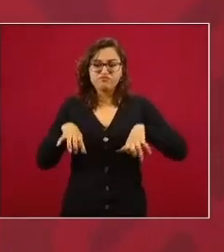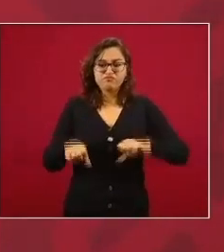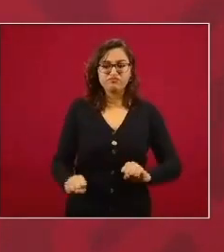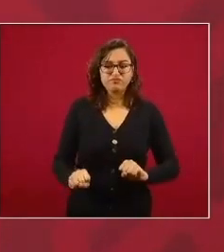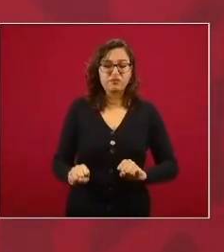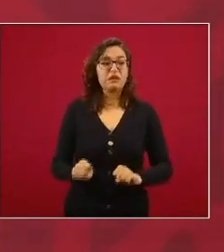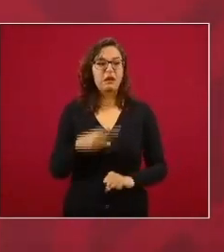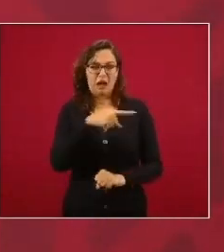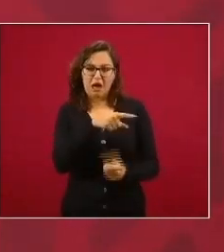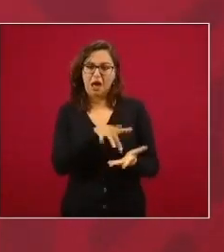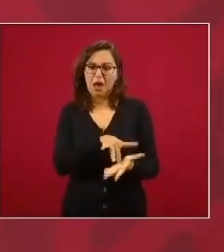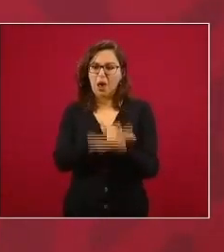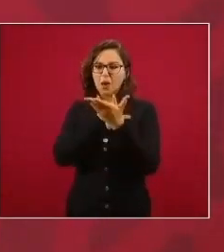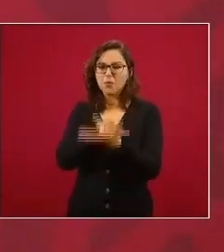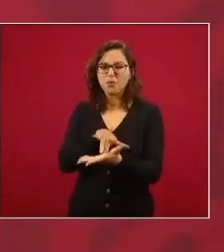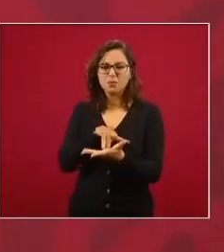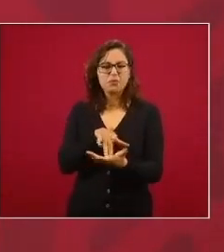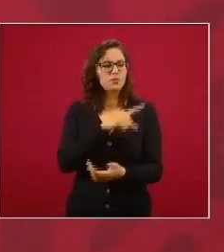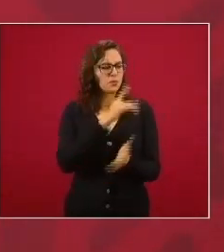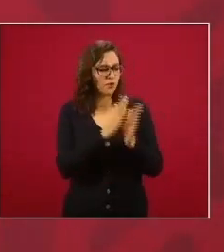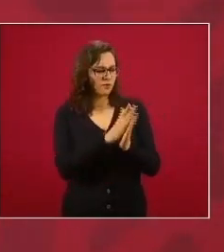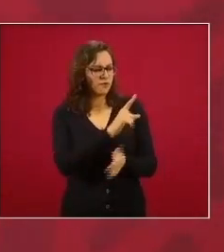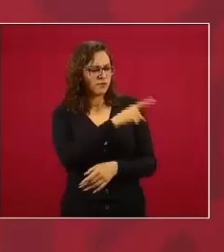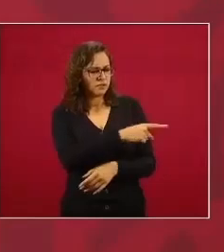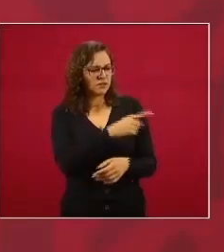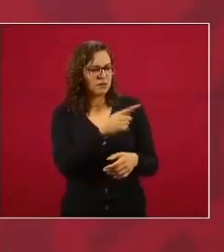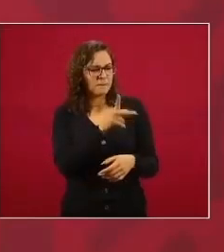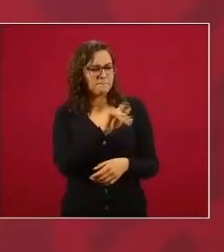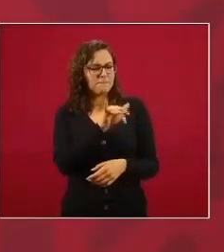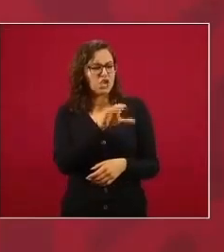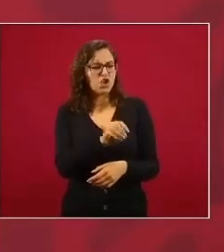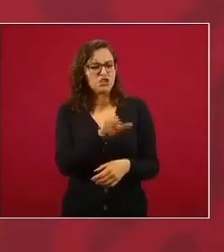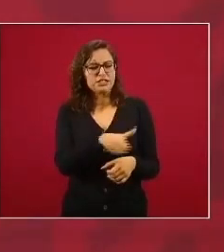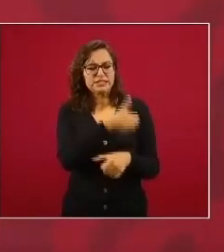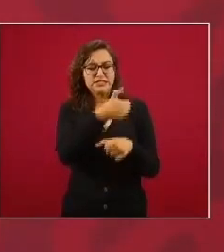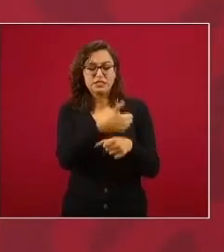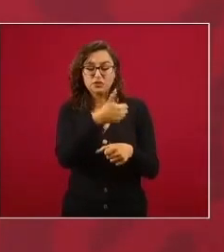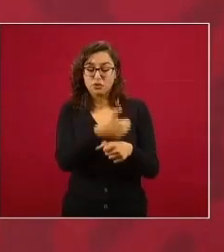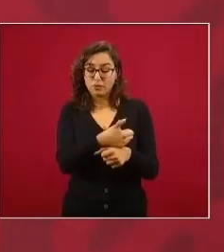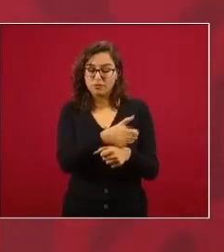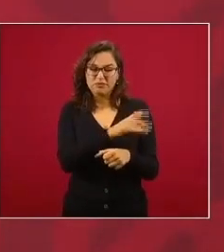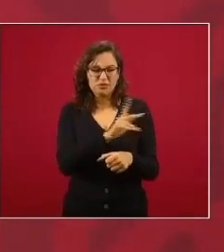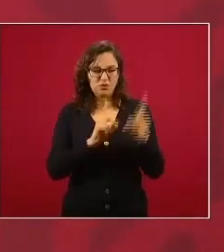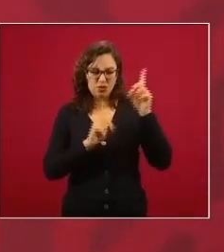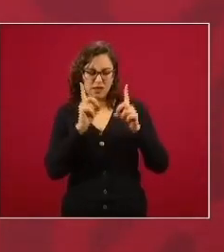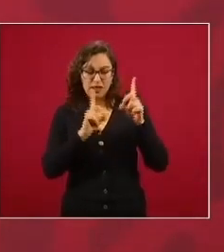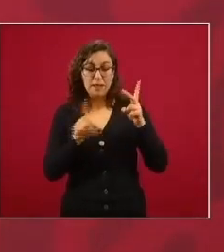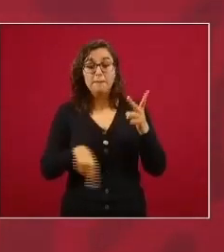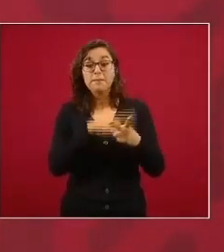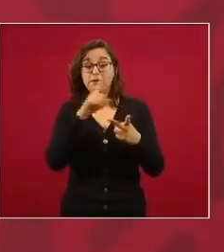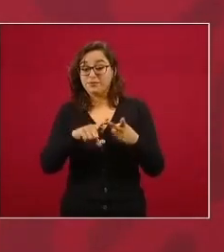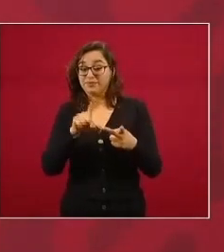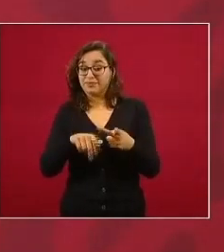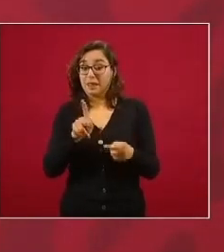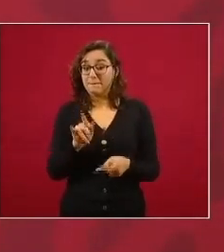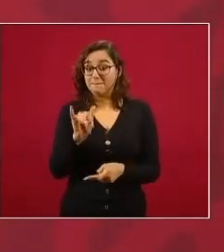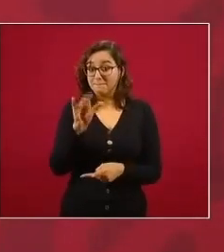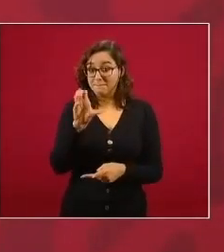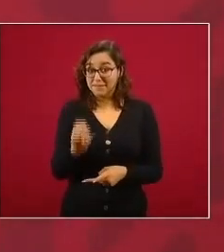No sé si es, búsquenlo, si es Pío VI, y del que no tengo duda es de Pío